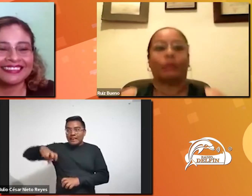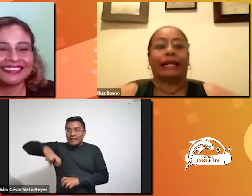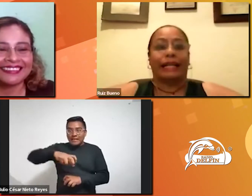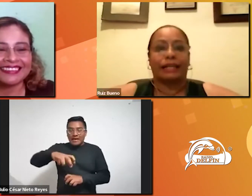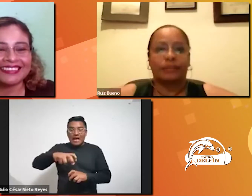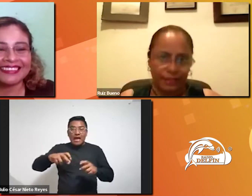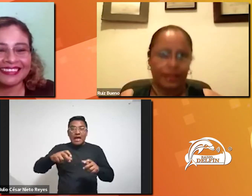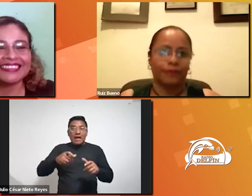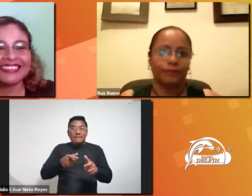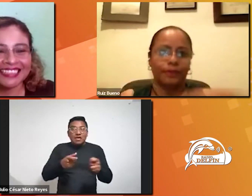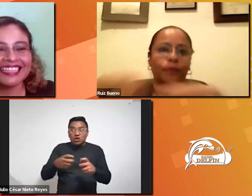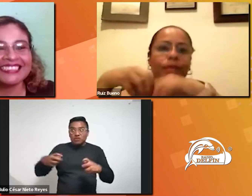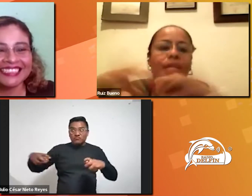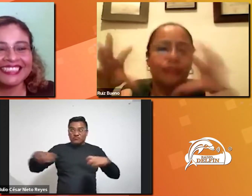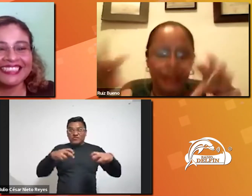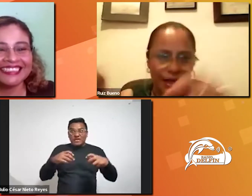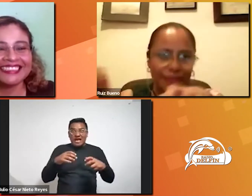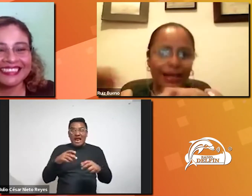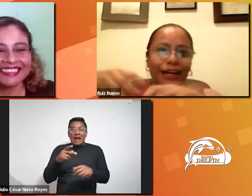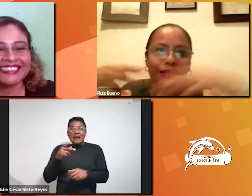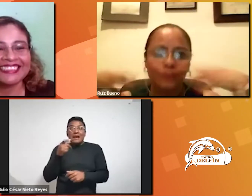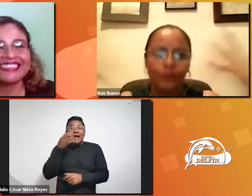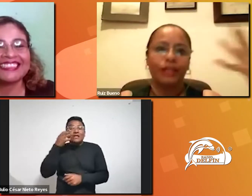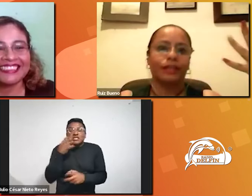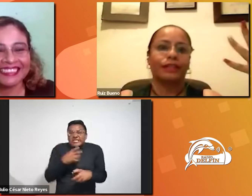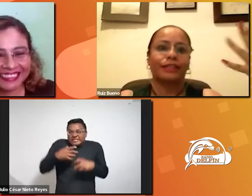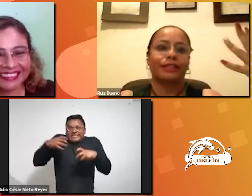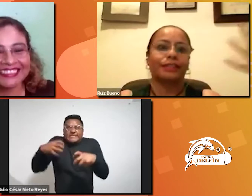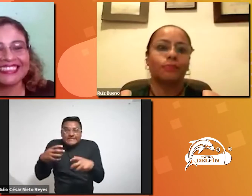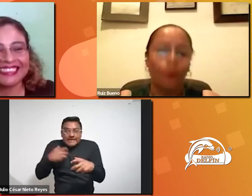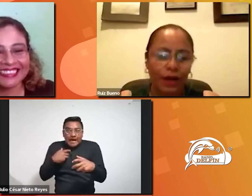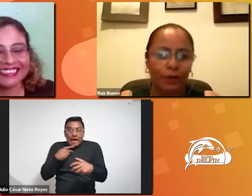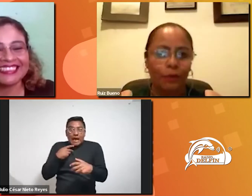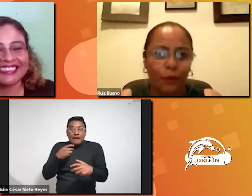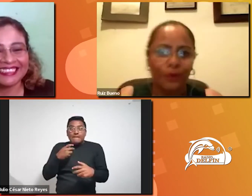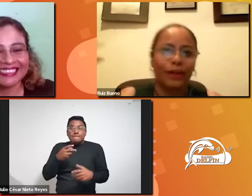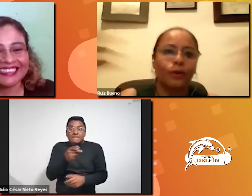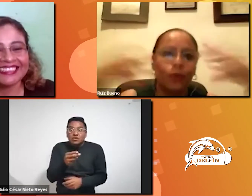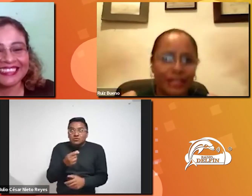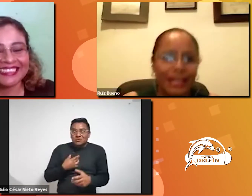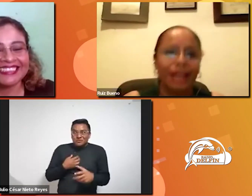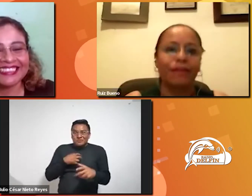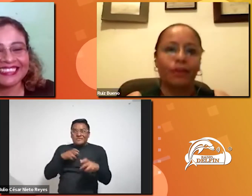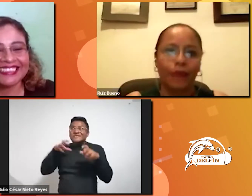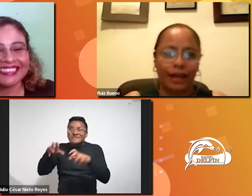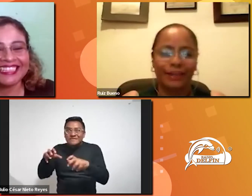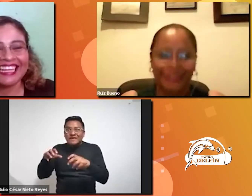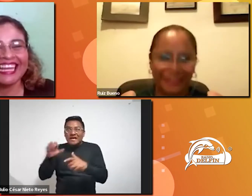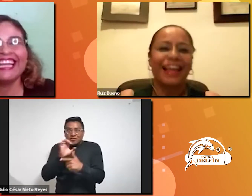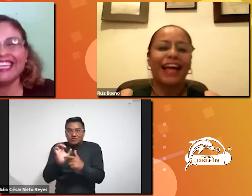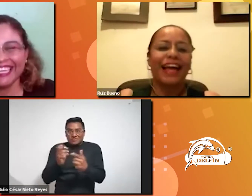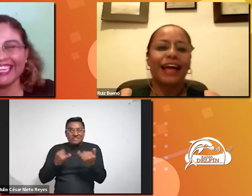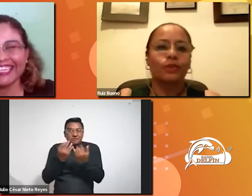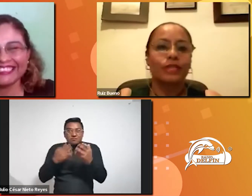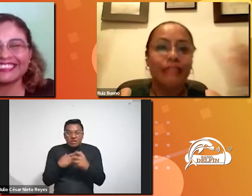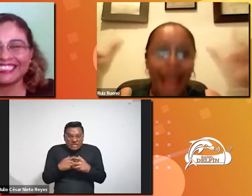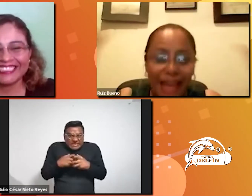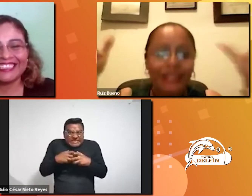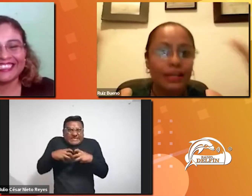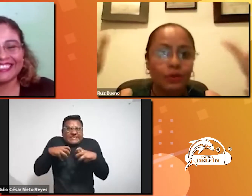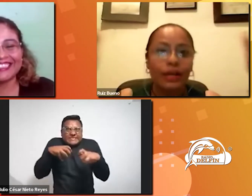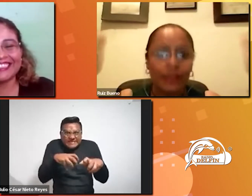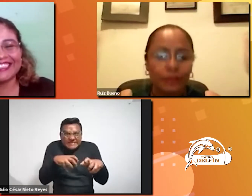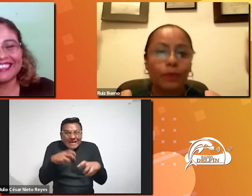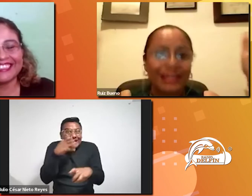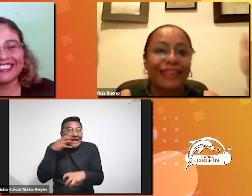que hace? Se eriza, ¿no? Saca las garras, ¿no? Y hasta se esponja como colcha en lavadora, ¿no? Entonces,